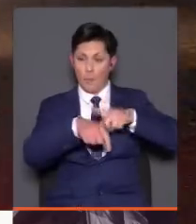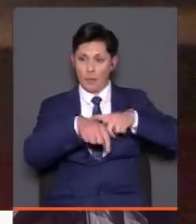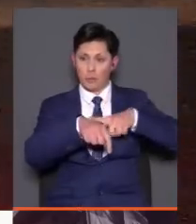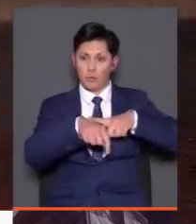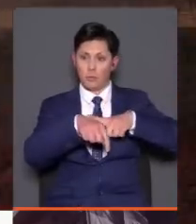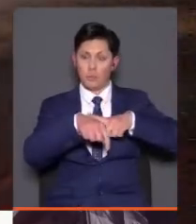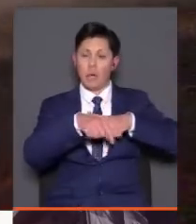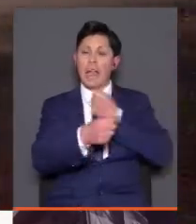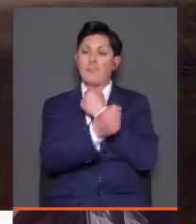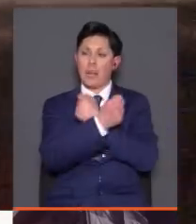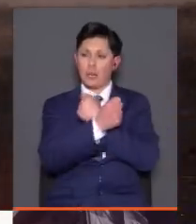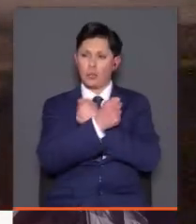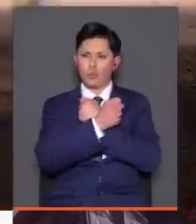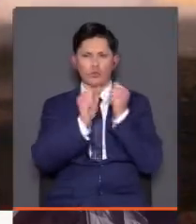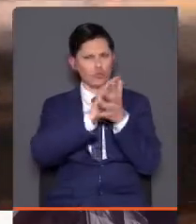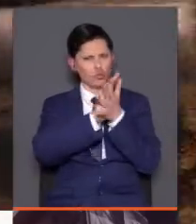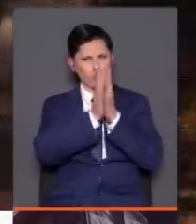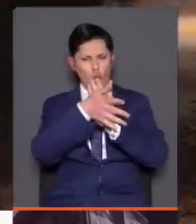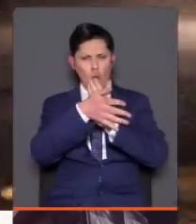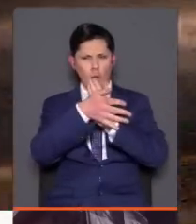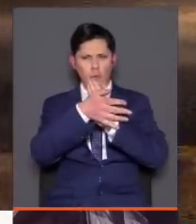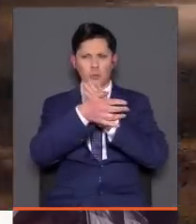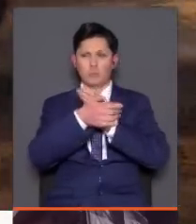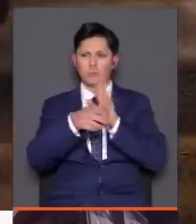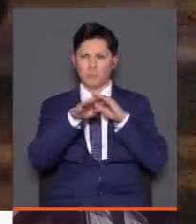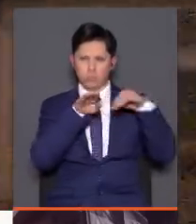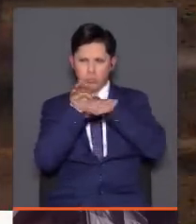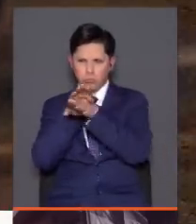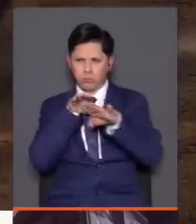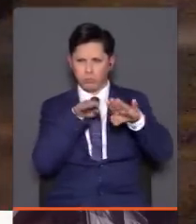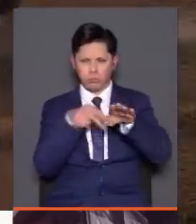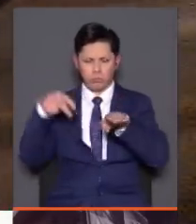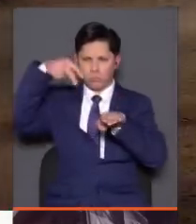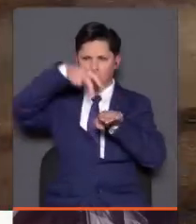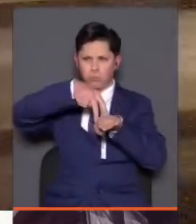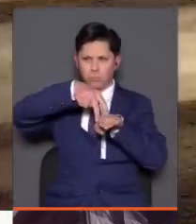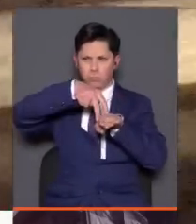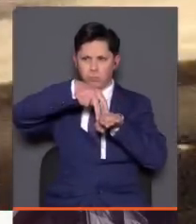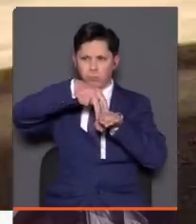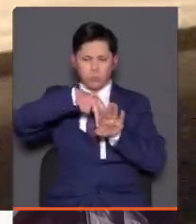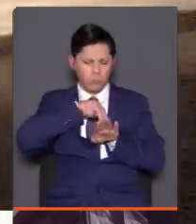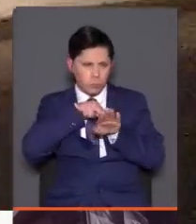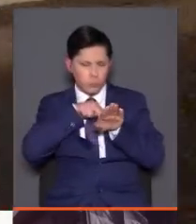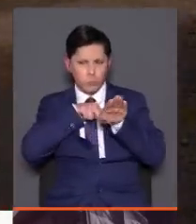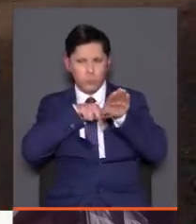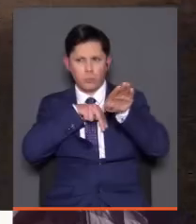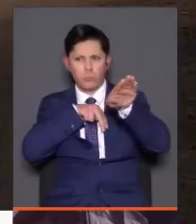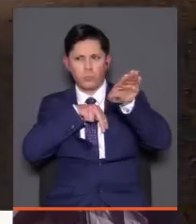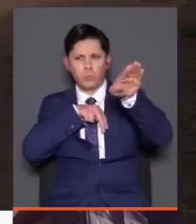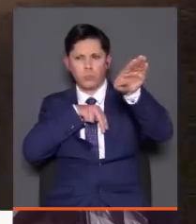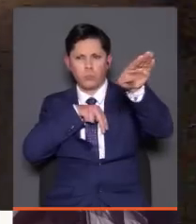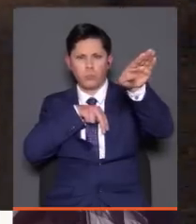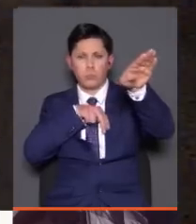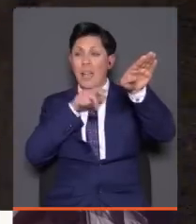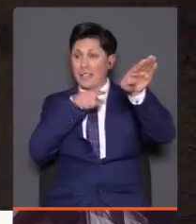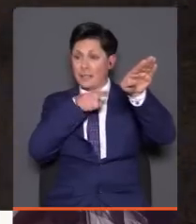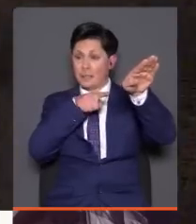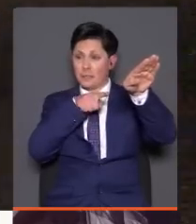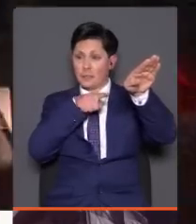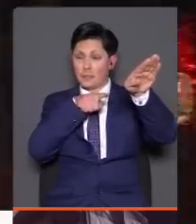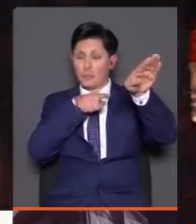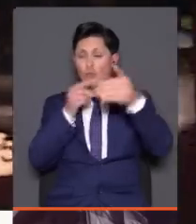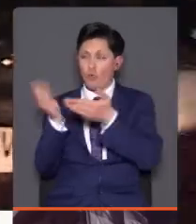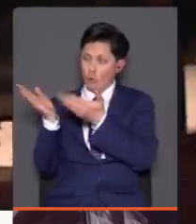con toda la preparación y escudos balísticos están comenzando a subir a ese sector en donde fueron llamados. Se trata de una denuncia